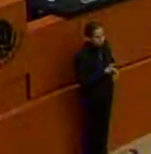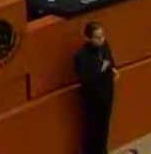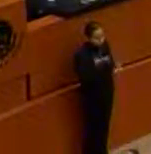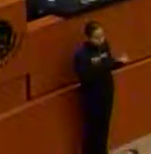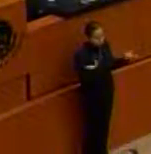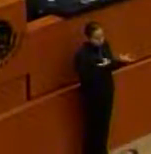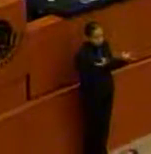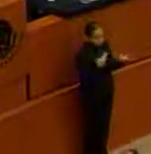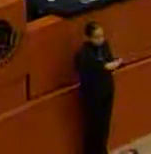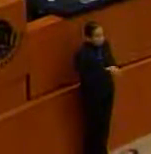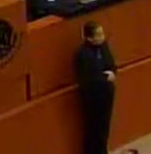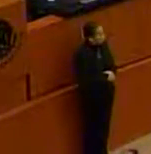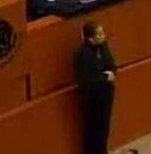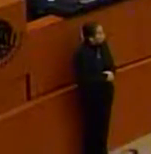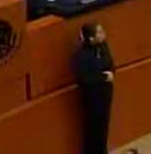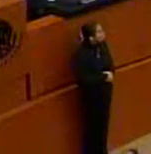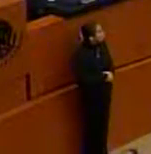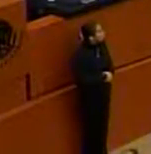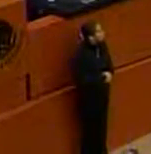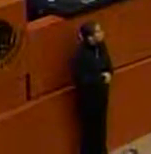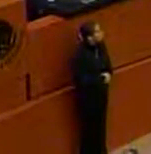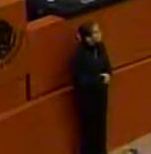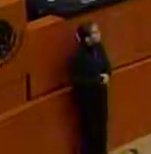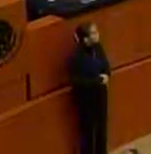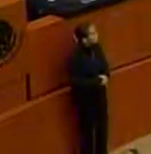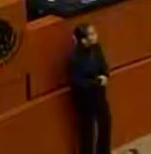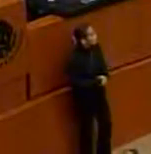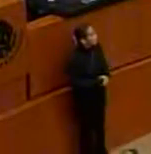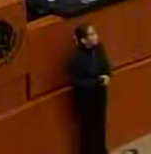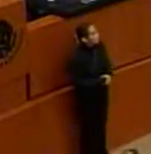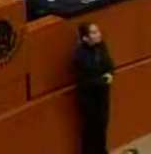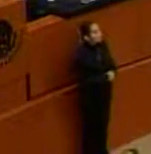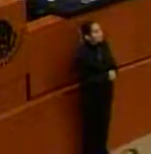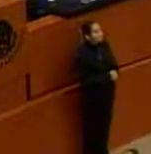se están haciendo ya en muchos casos realidad.